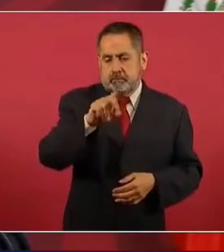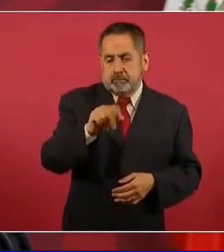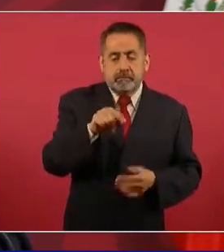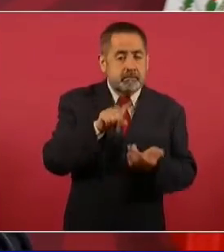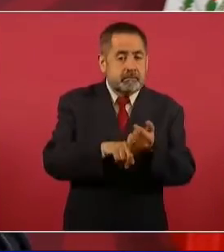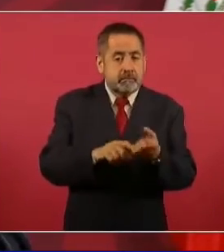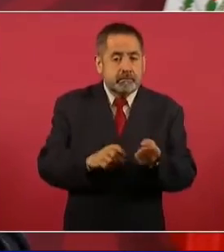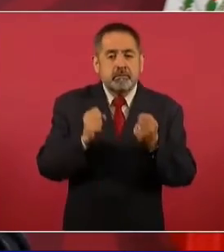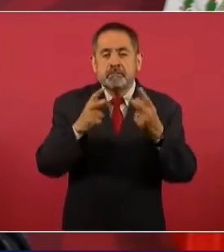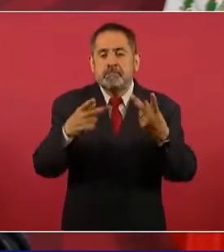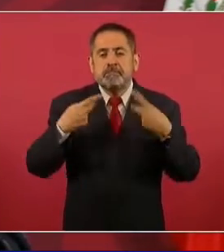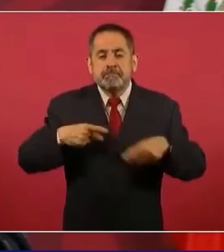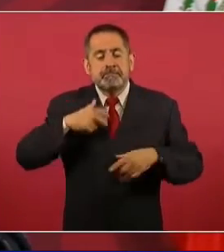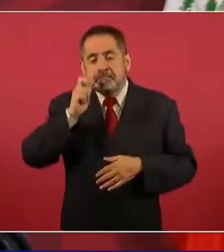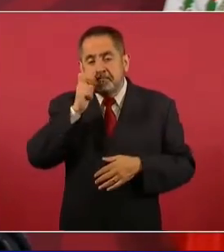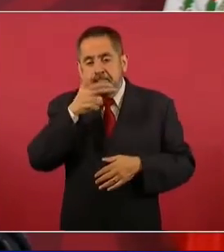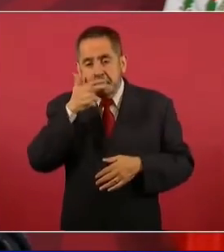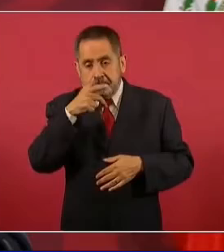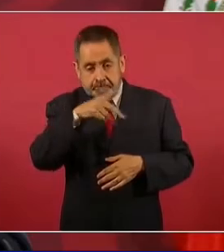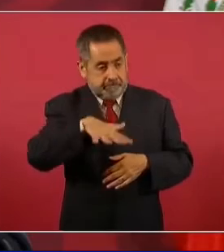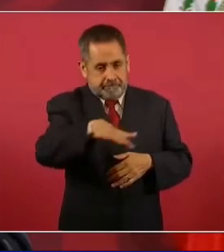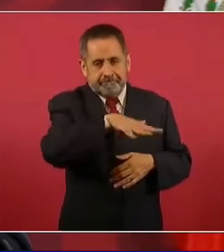mucha gente de Chihuahua,